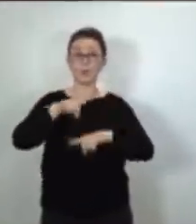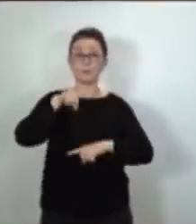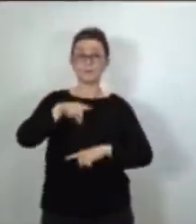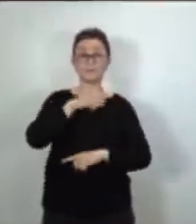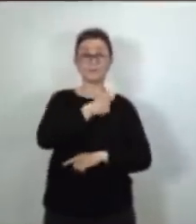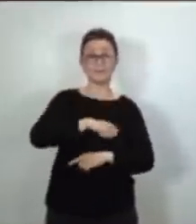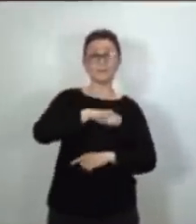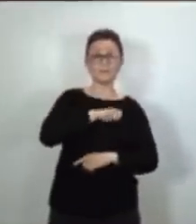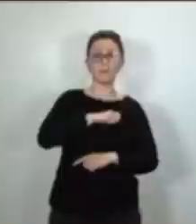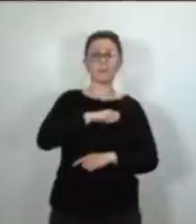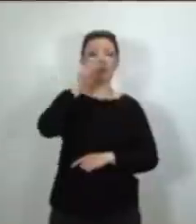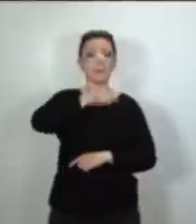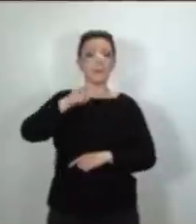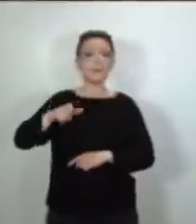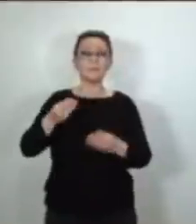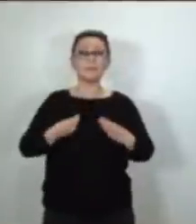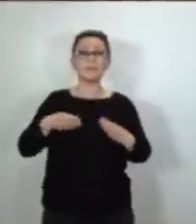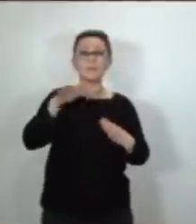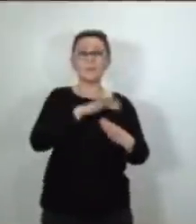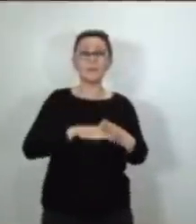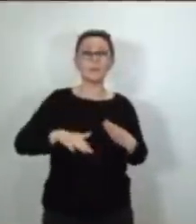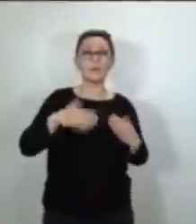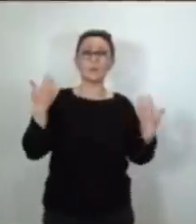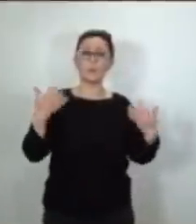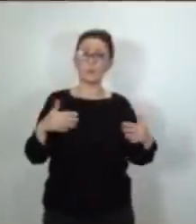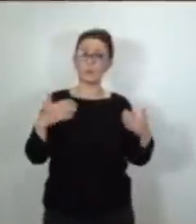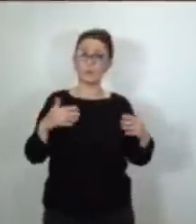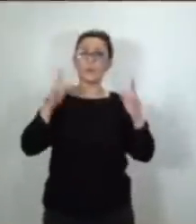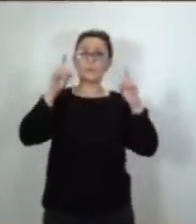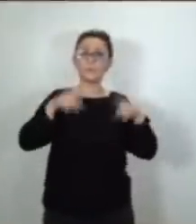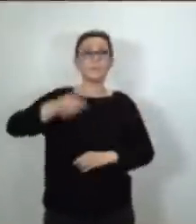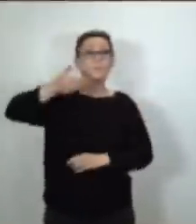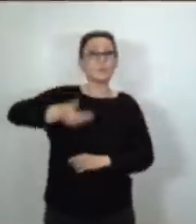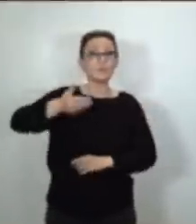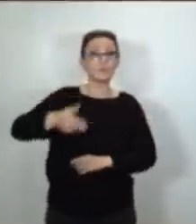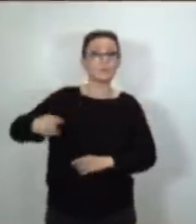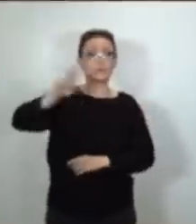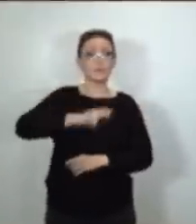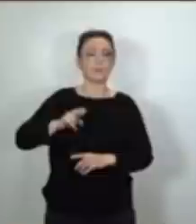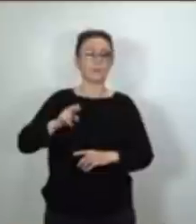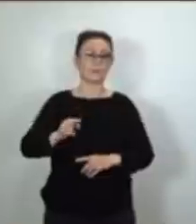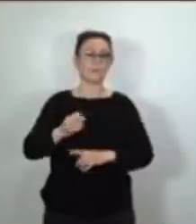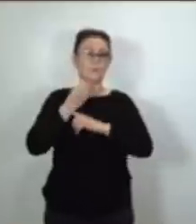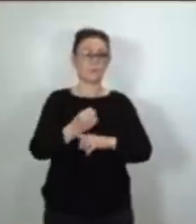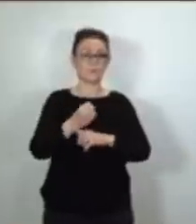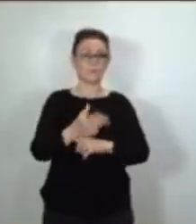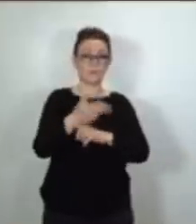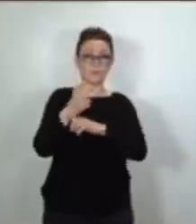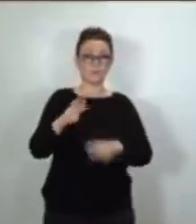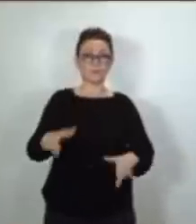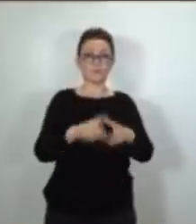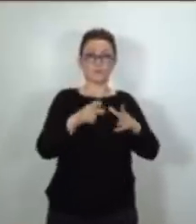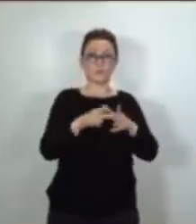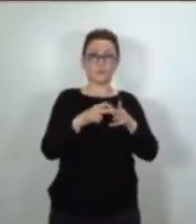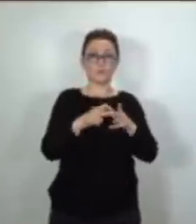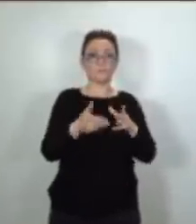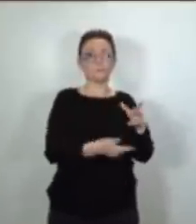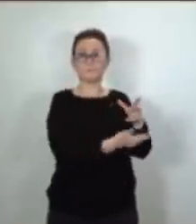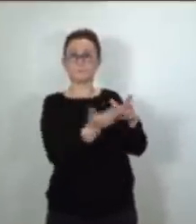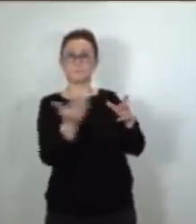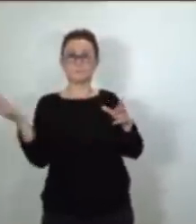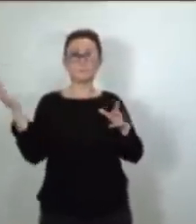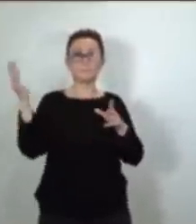su gente y de la importancia capital que tiene en estos momentos el refuerzo y el blindaje de los derechos sociales para el conjunto de la